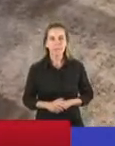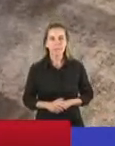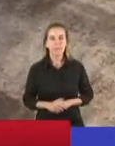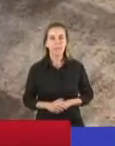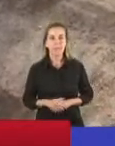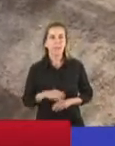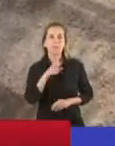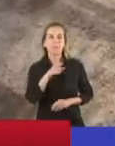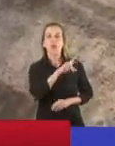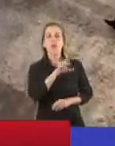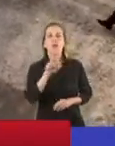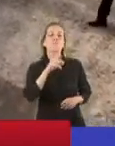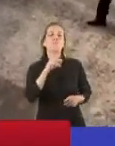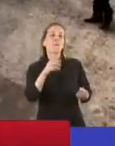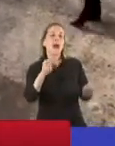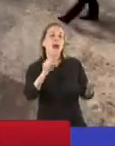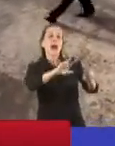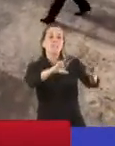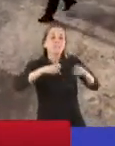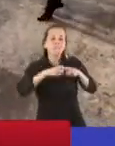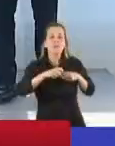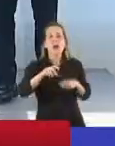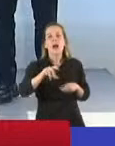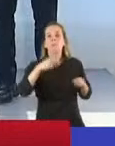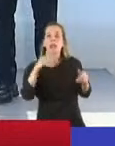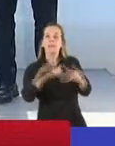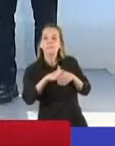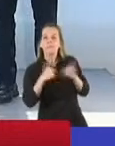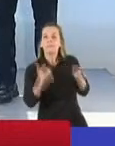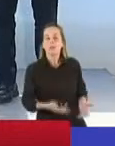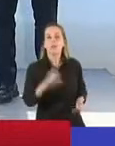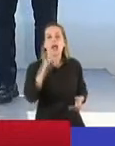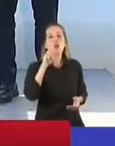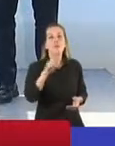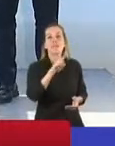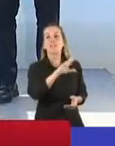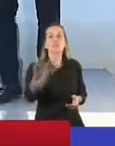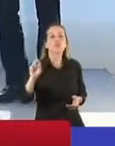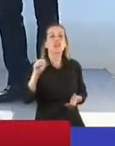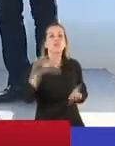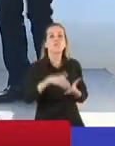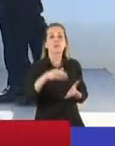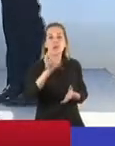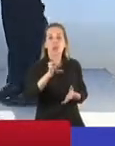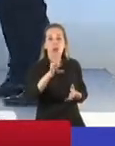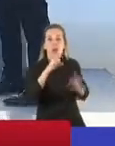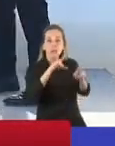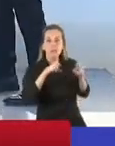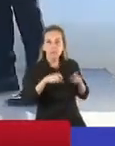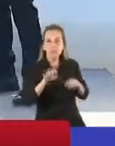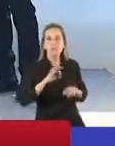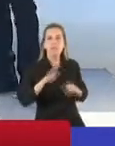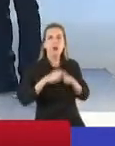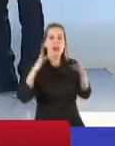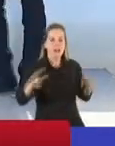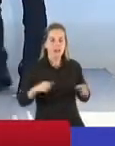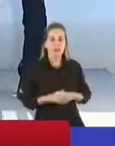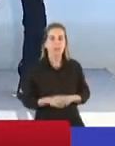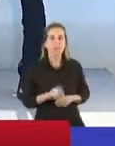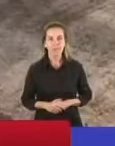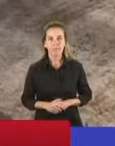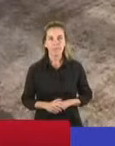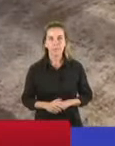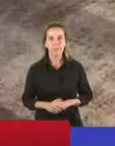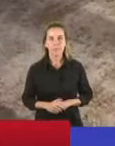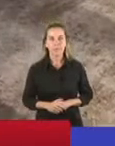Bueno. No sé, no la estoy escuchando. No, ahí escuchaba una musiquita. No, esto ha sido todo una... Sí, ahí está. A ver si es esa no... A